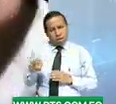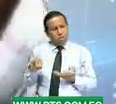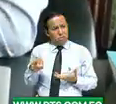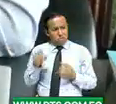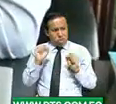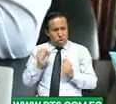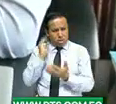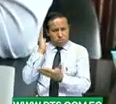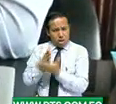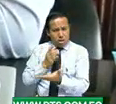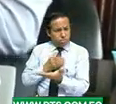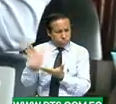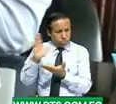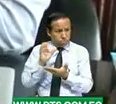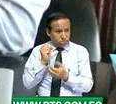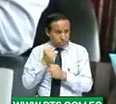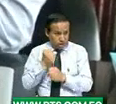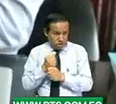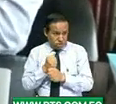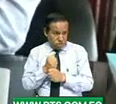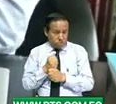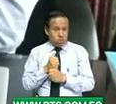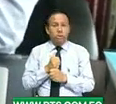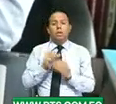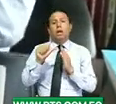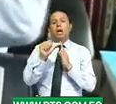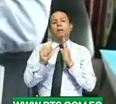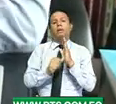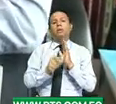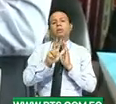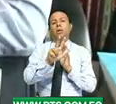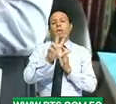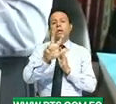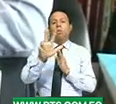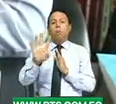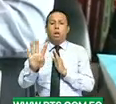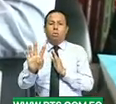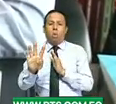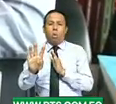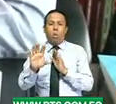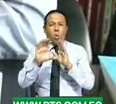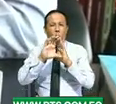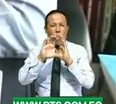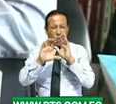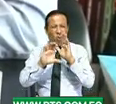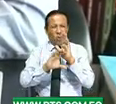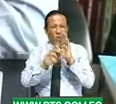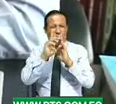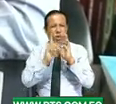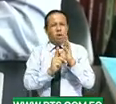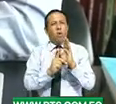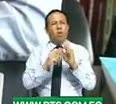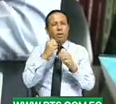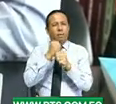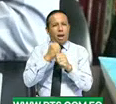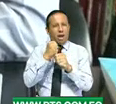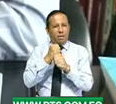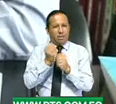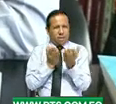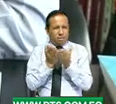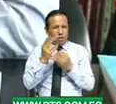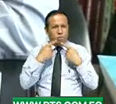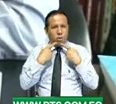destitución. El artículo 334 del COTAD no establece en ninguna parte que por estos